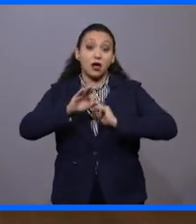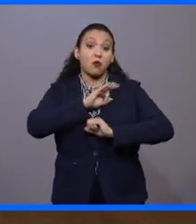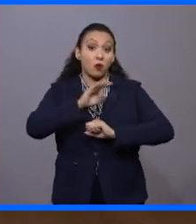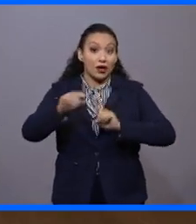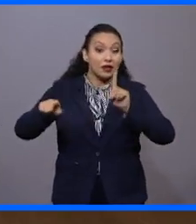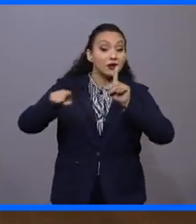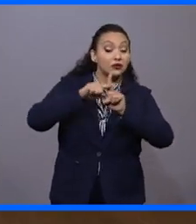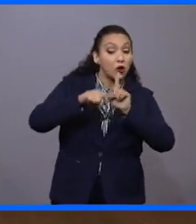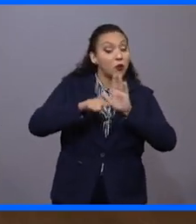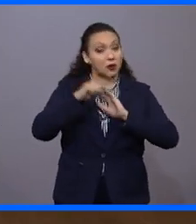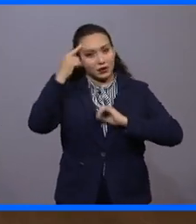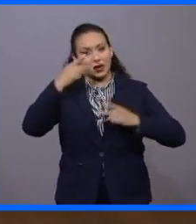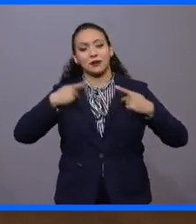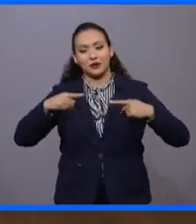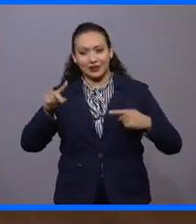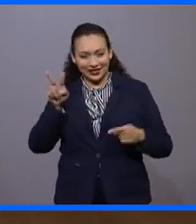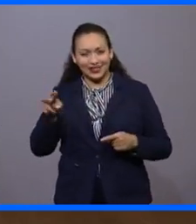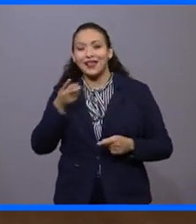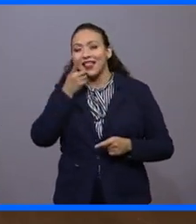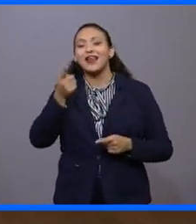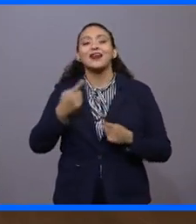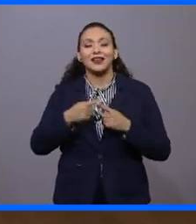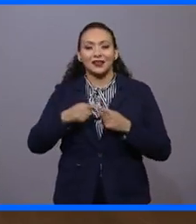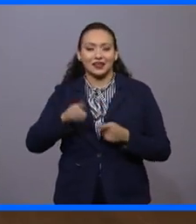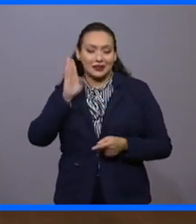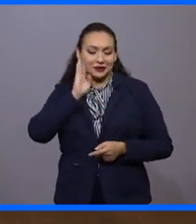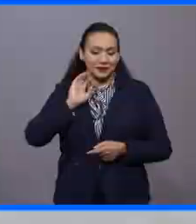lo informó la ministra Yasmín Esquivel Moza.